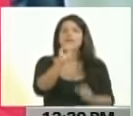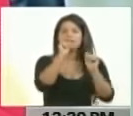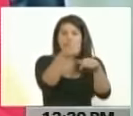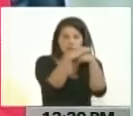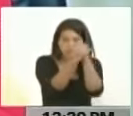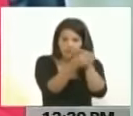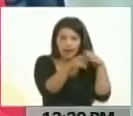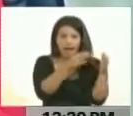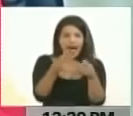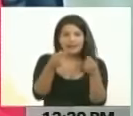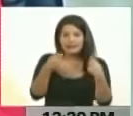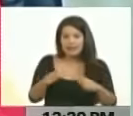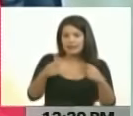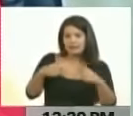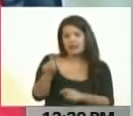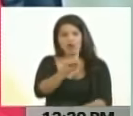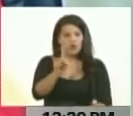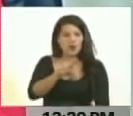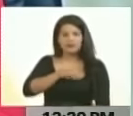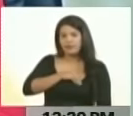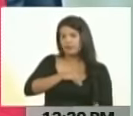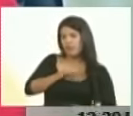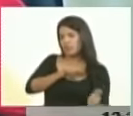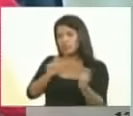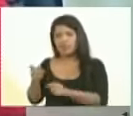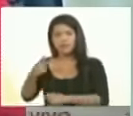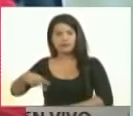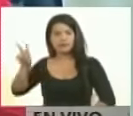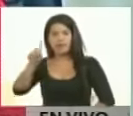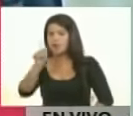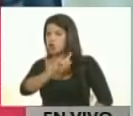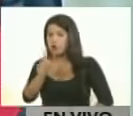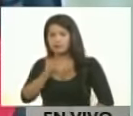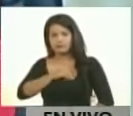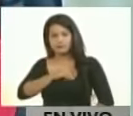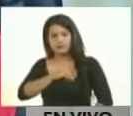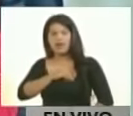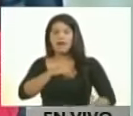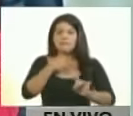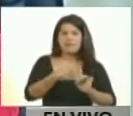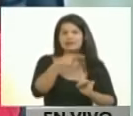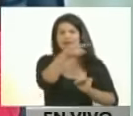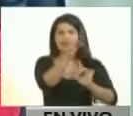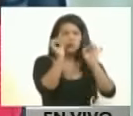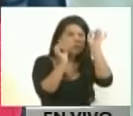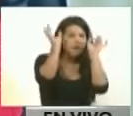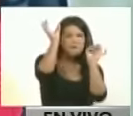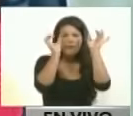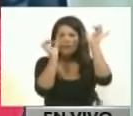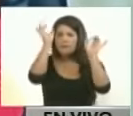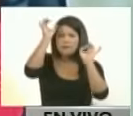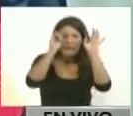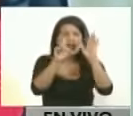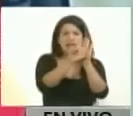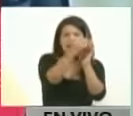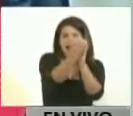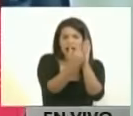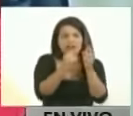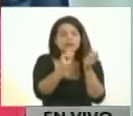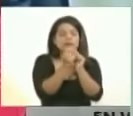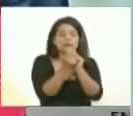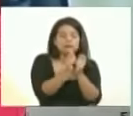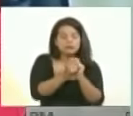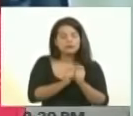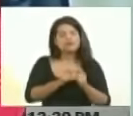Venezuela recibiera la presidencia pro tempore, sino un conjunto de entramados antijurídicos para agredir a